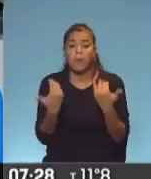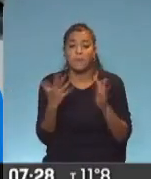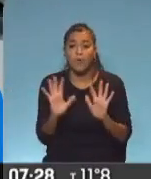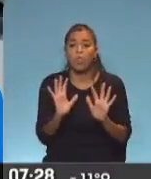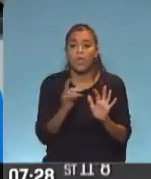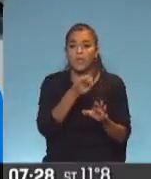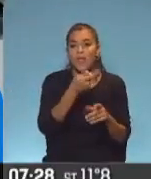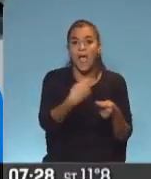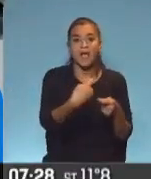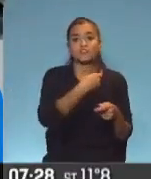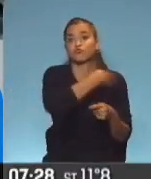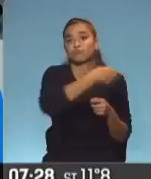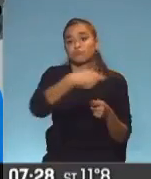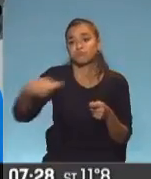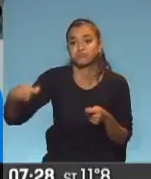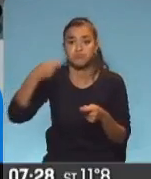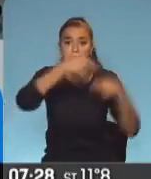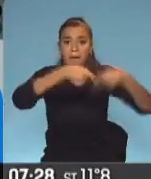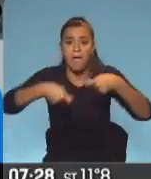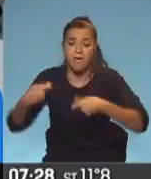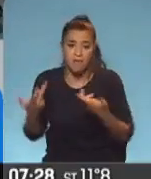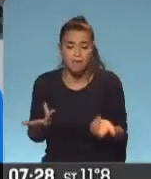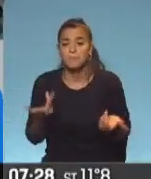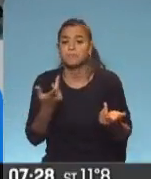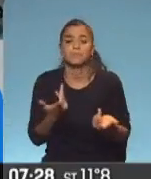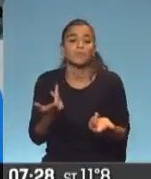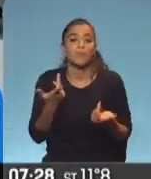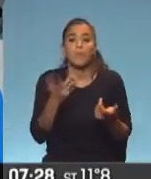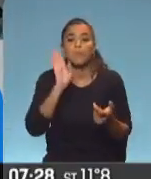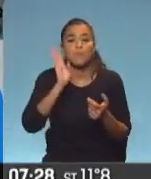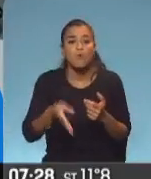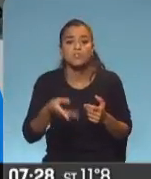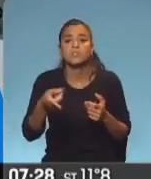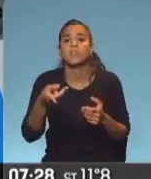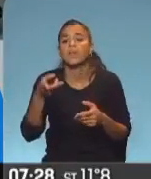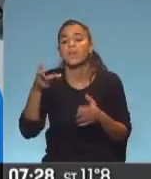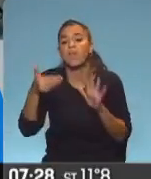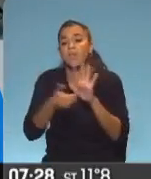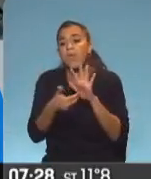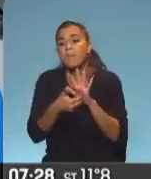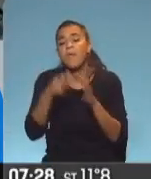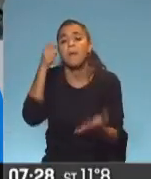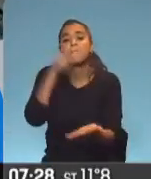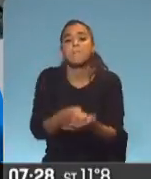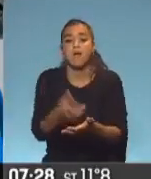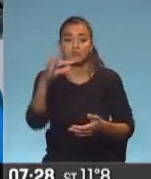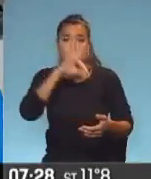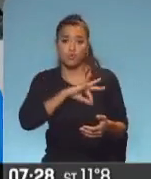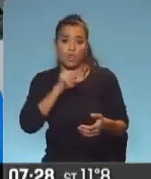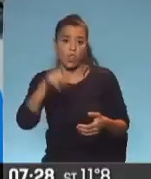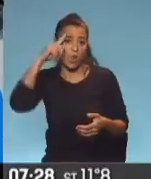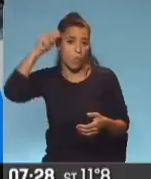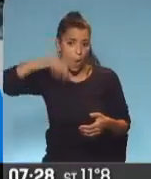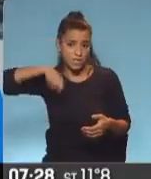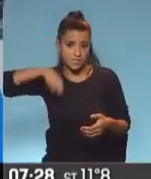los gastos del Poder Judicial, que en un altísimo porcentaje corresponden al pago de sueldos de los